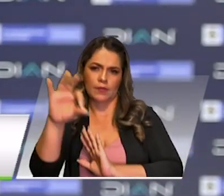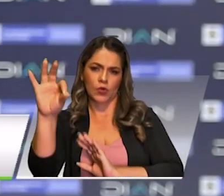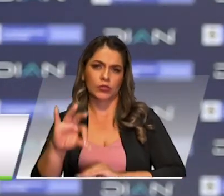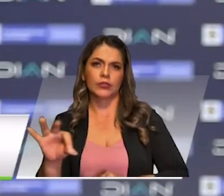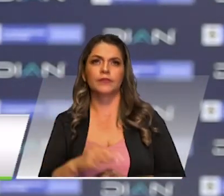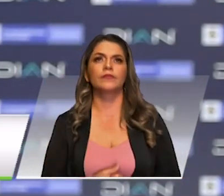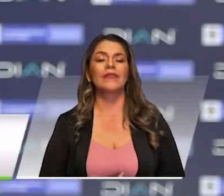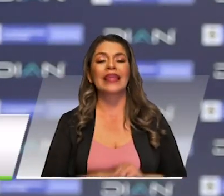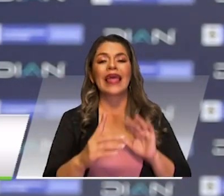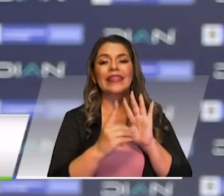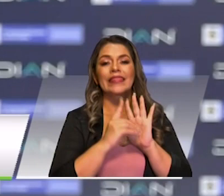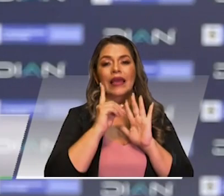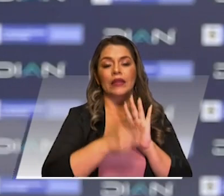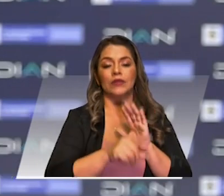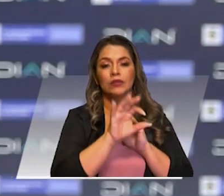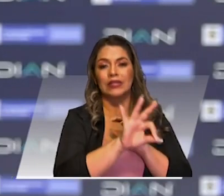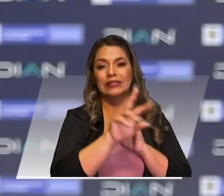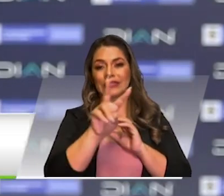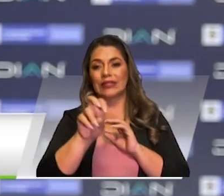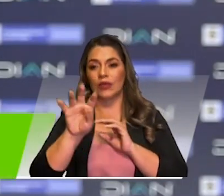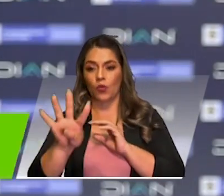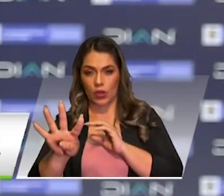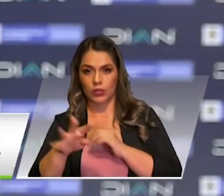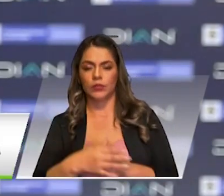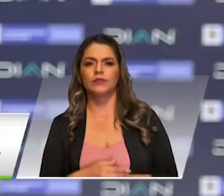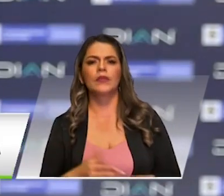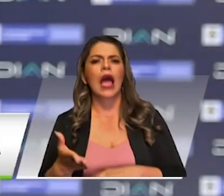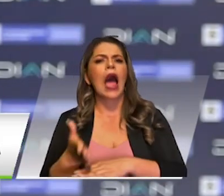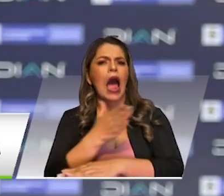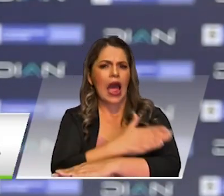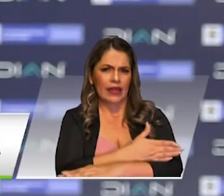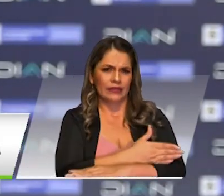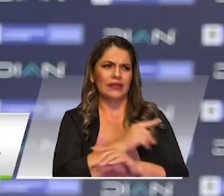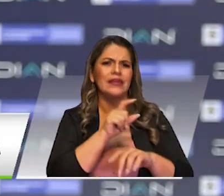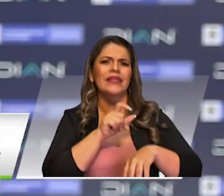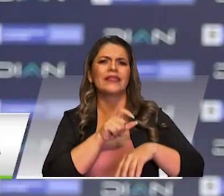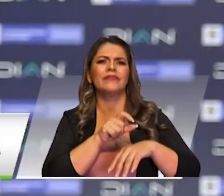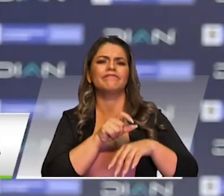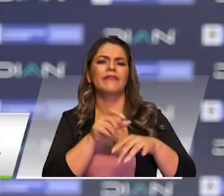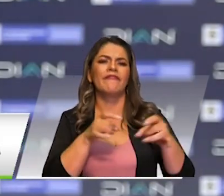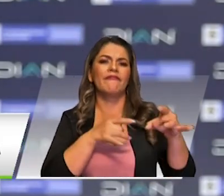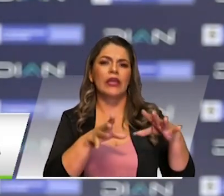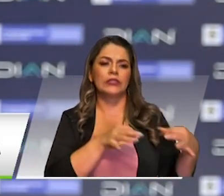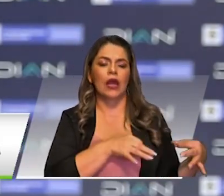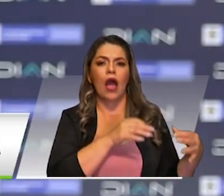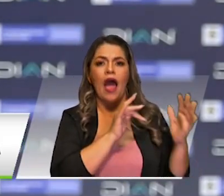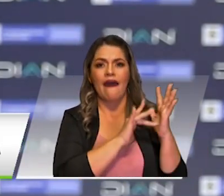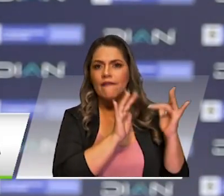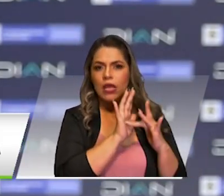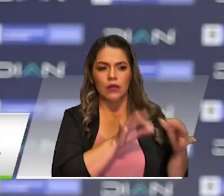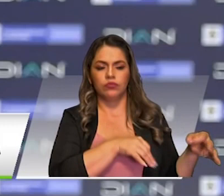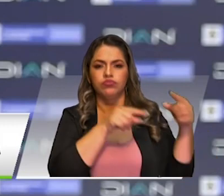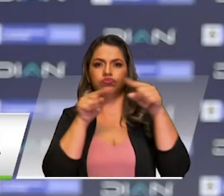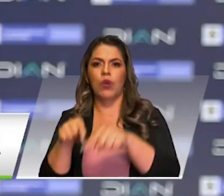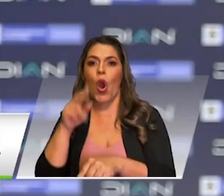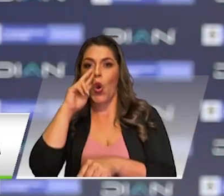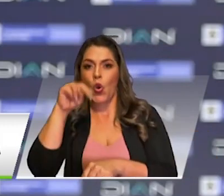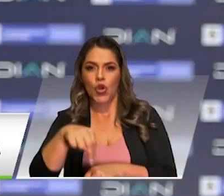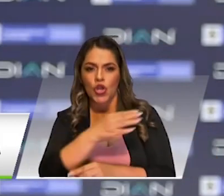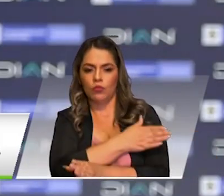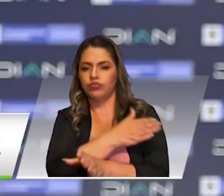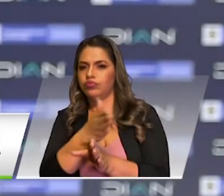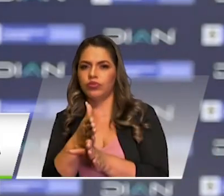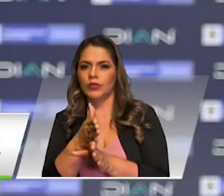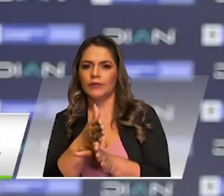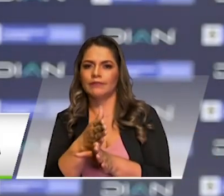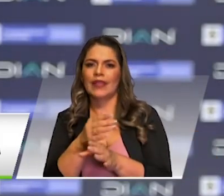decreto 374 de 2021, la entidad ya había ampliado el plazo pasándolo de abril a junio, se hace necesaria nuevamente mover